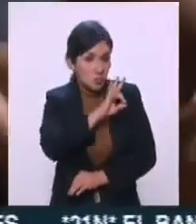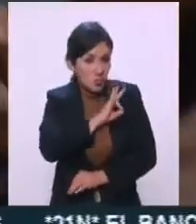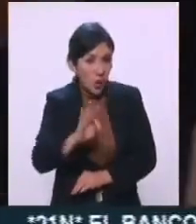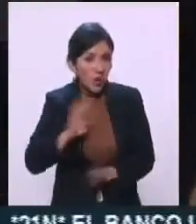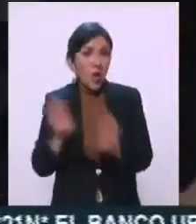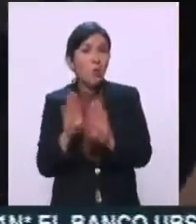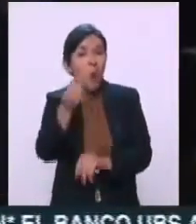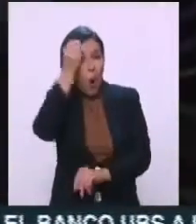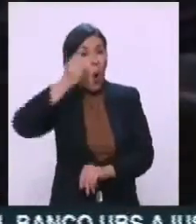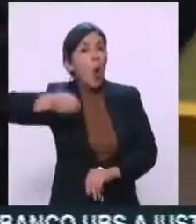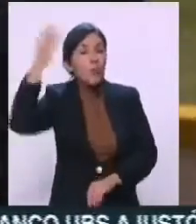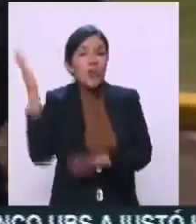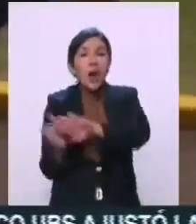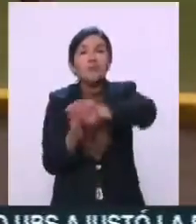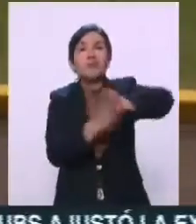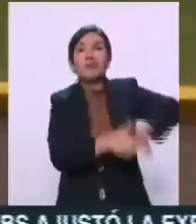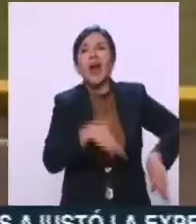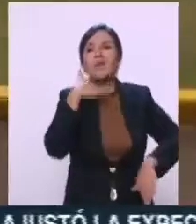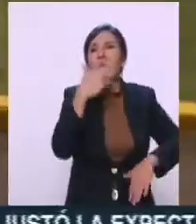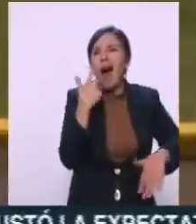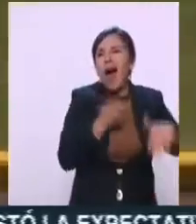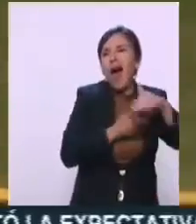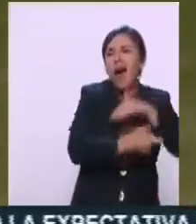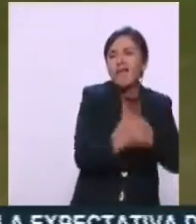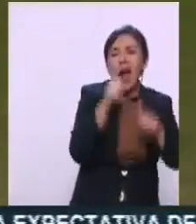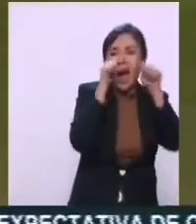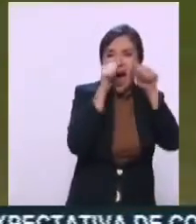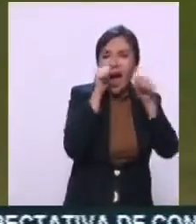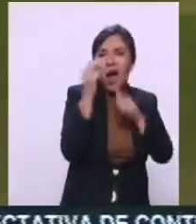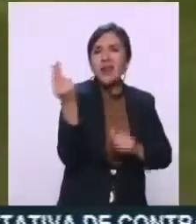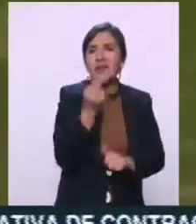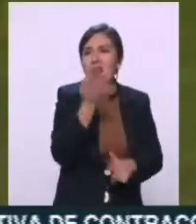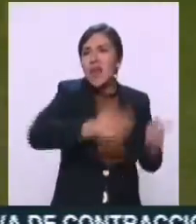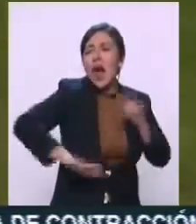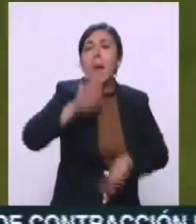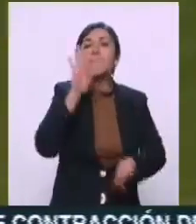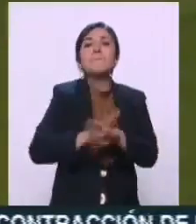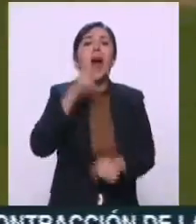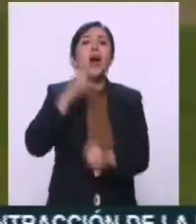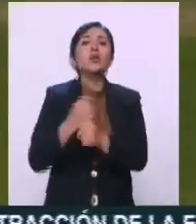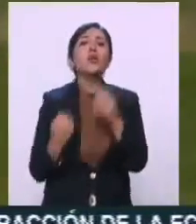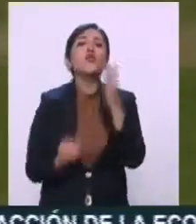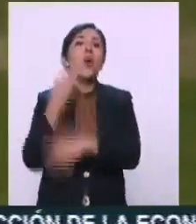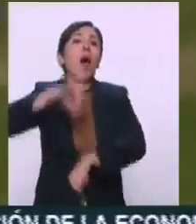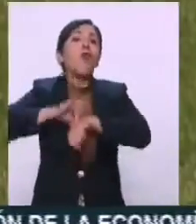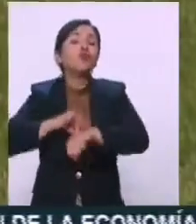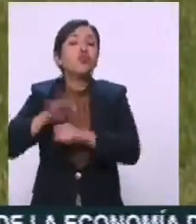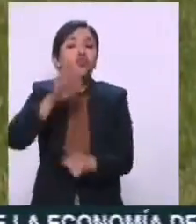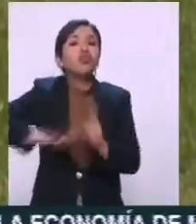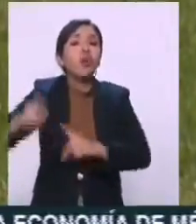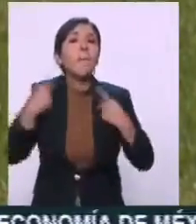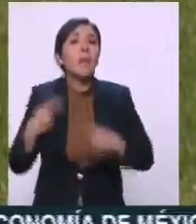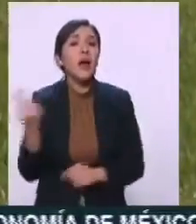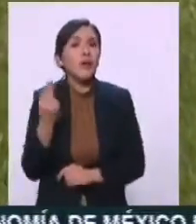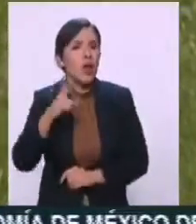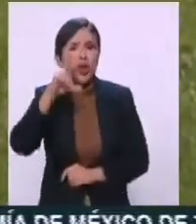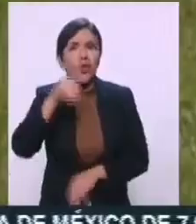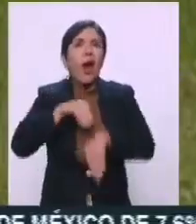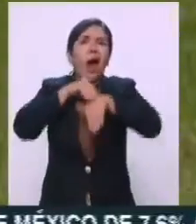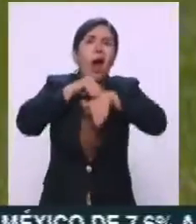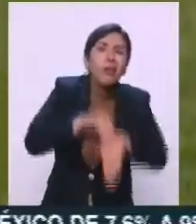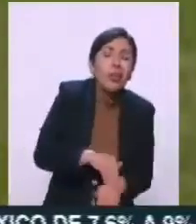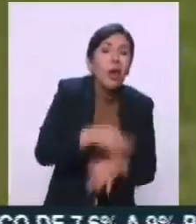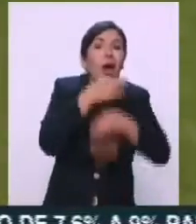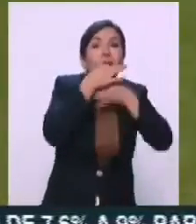dejar atrás los arreglos mafiosos, de atender las necesidades de una nueva realidad social, de no ceder a